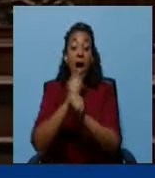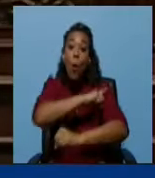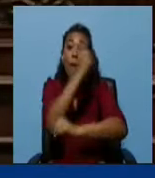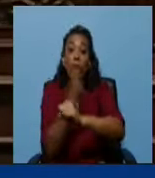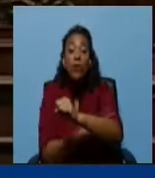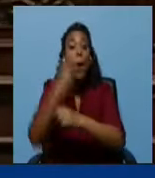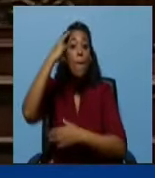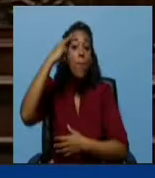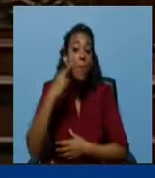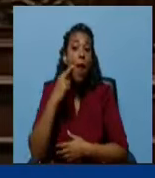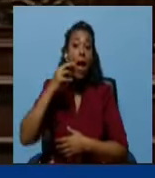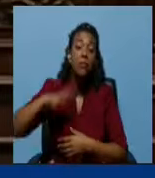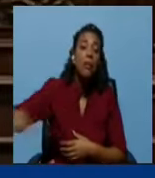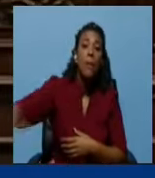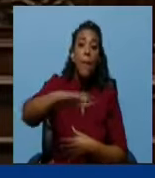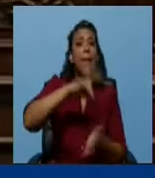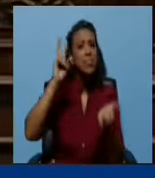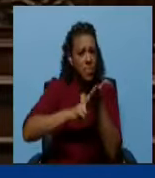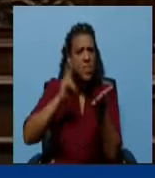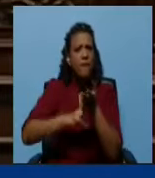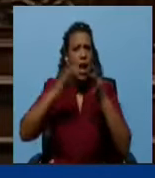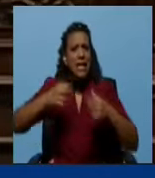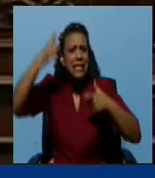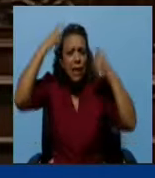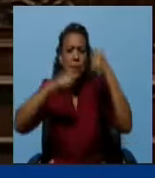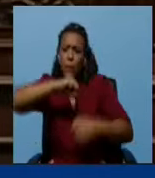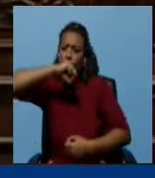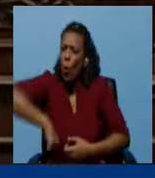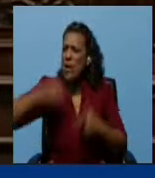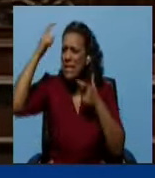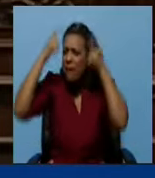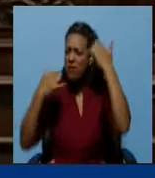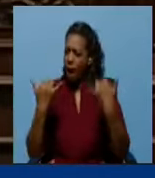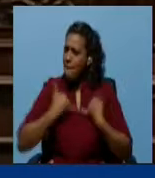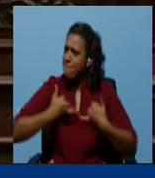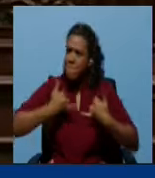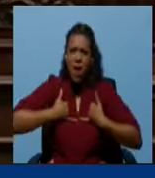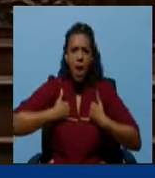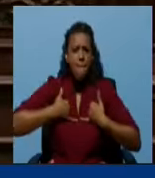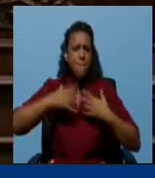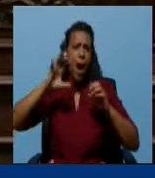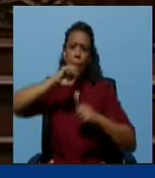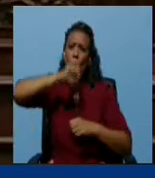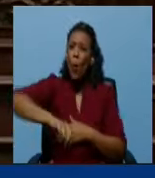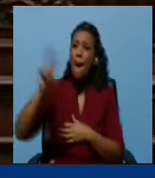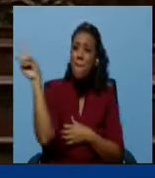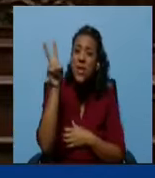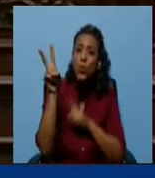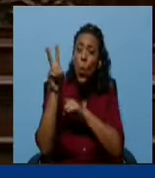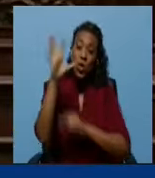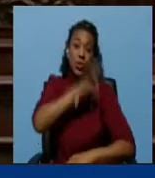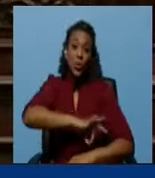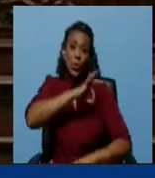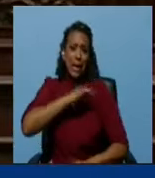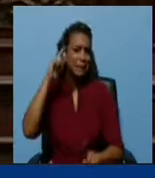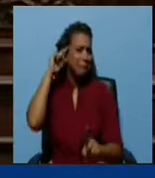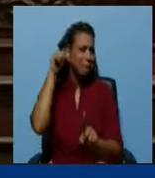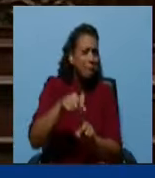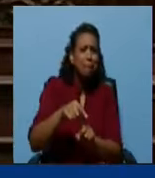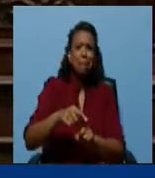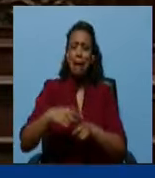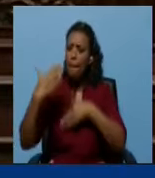fuerzas bolivarianas, verdaderamente chavistas, auténticamente patriotas, socialistas